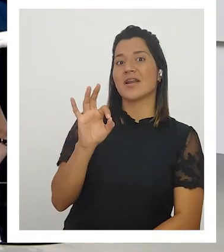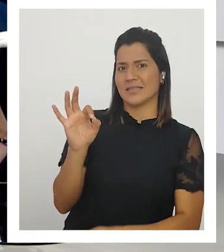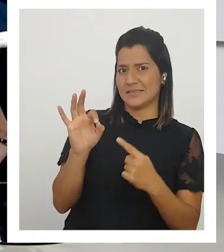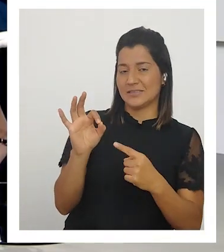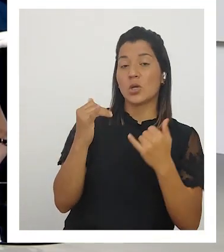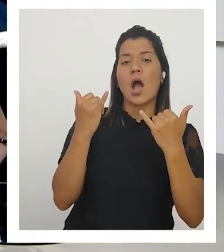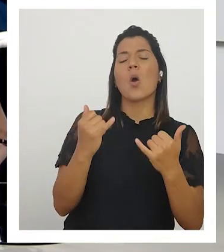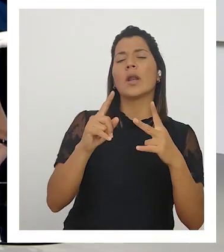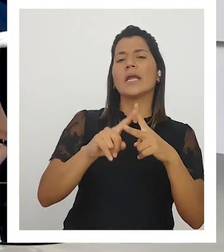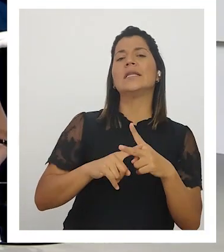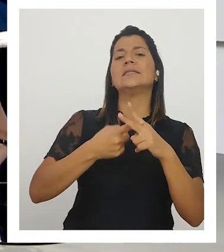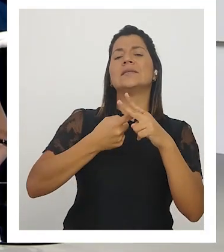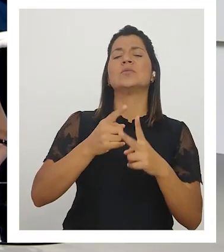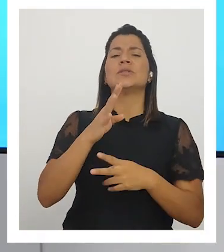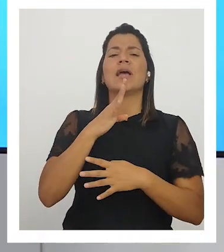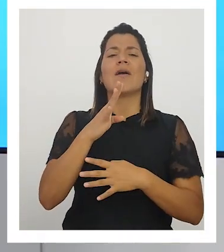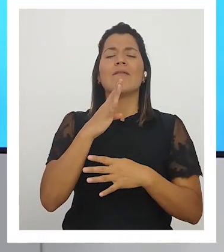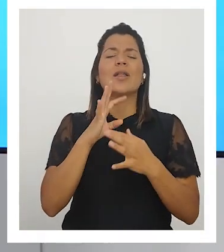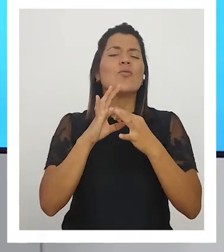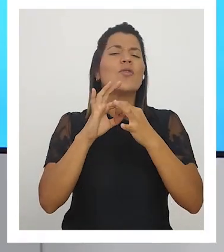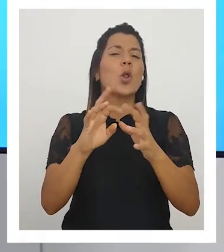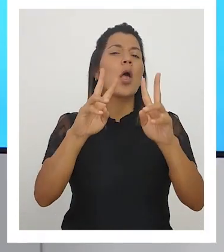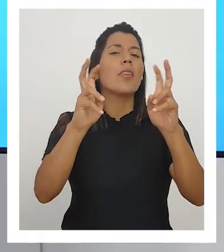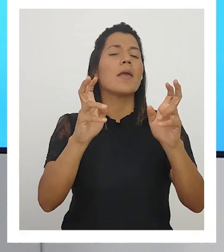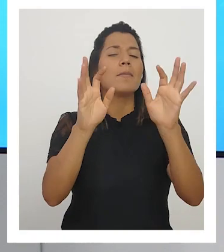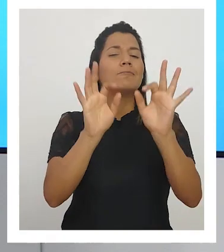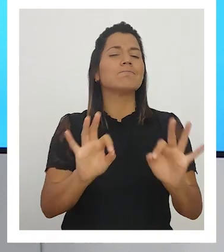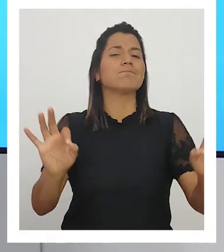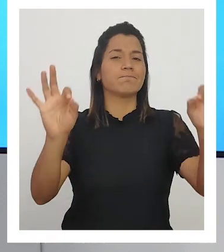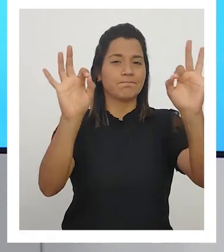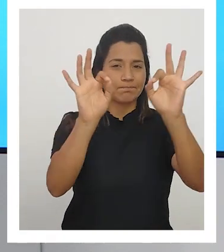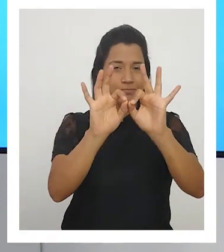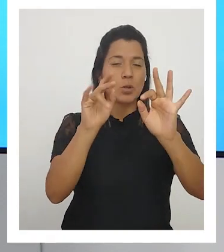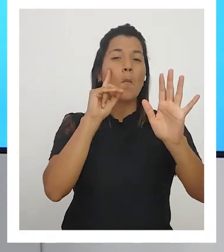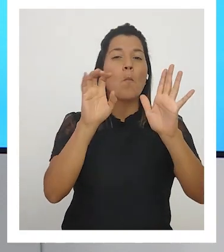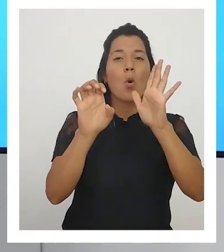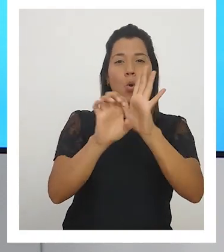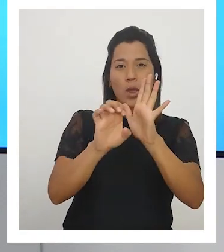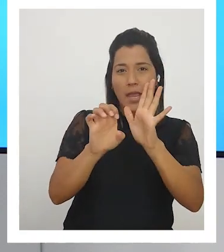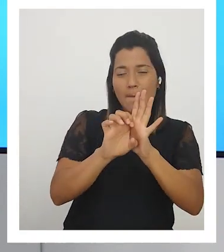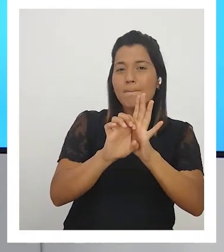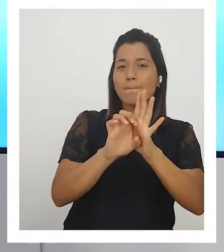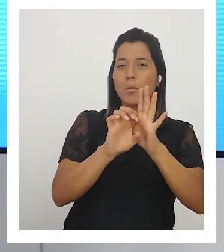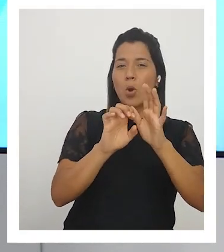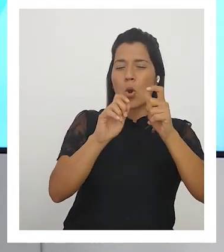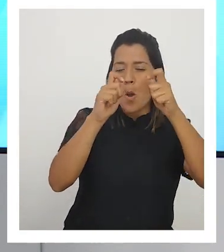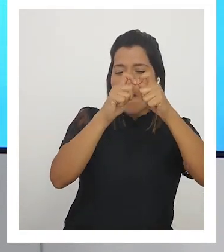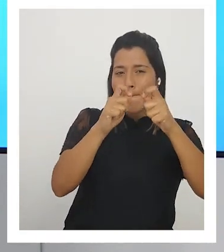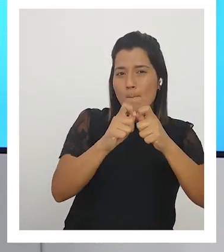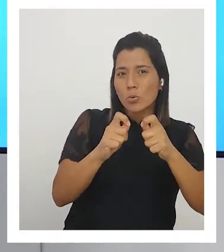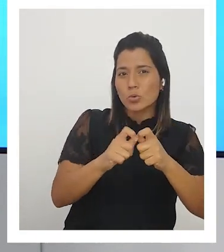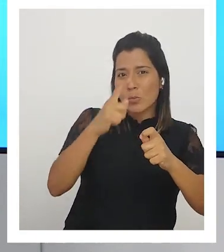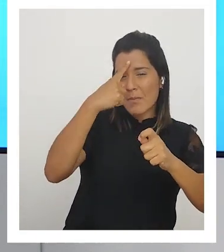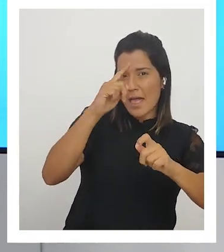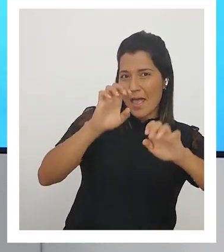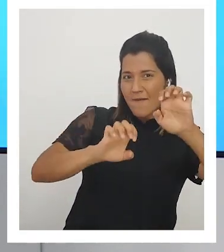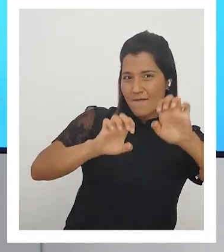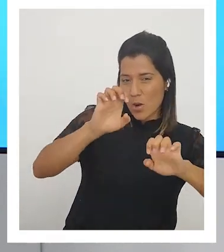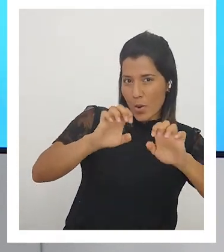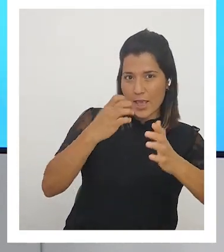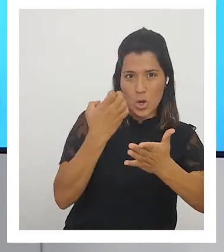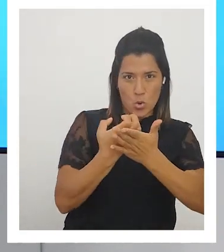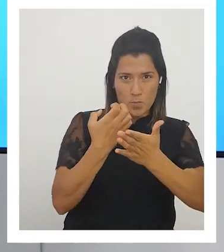iniciemos hablando de temas fundamentales como son los indicadores económicos. La inflación se